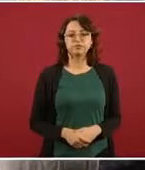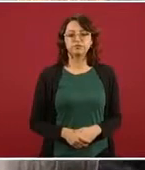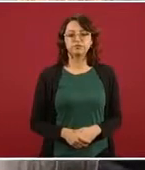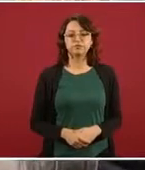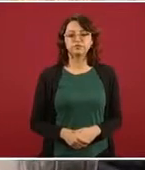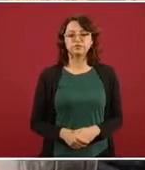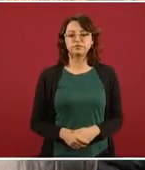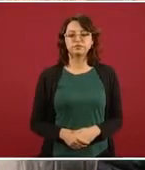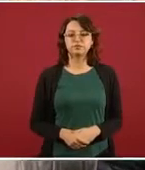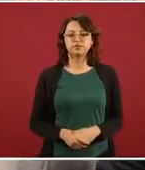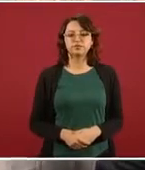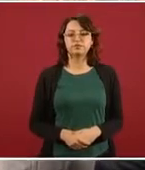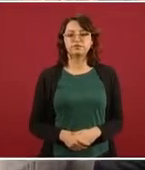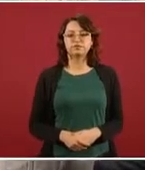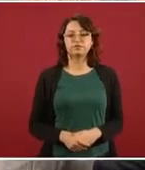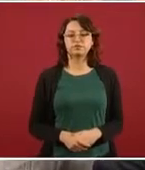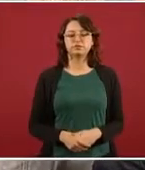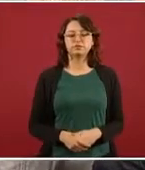Sí, a ver.